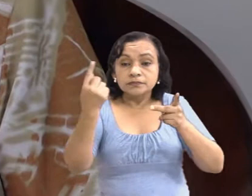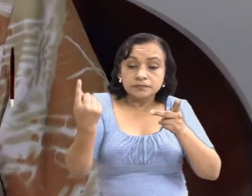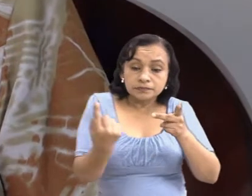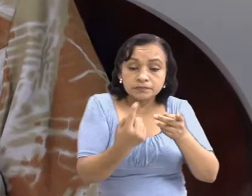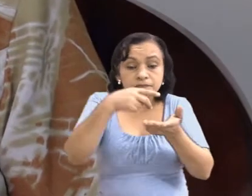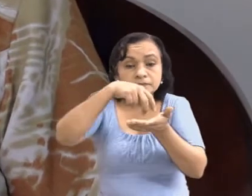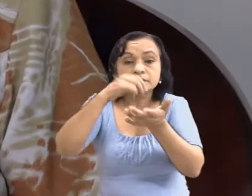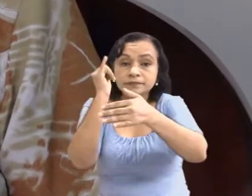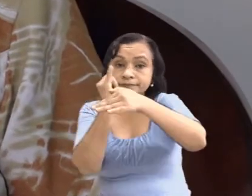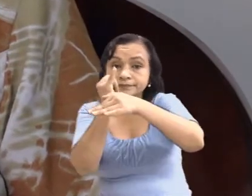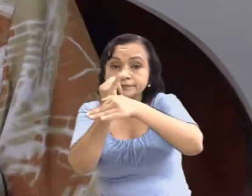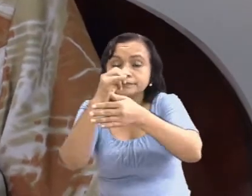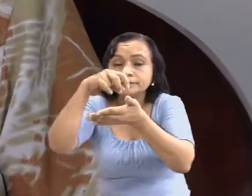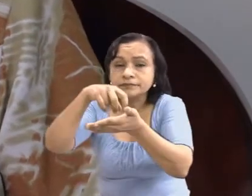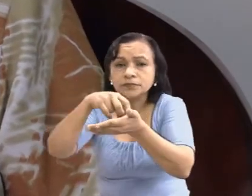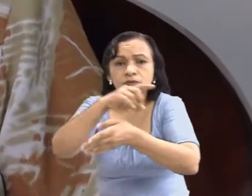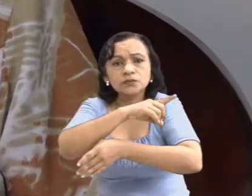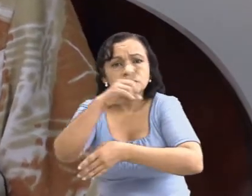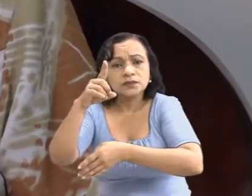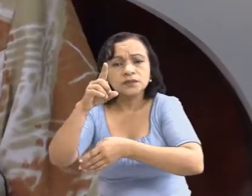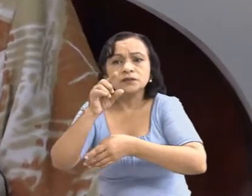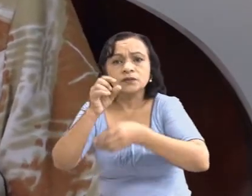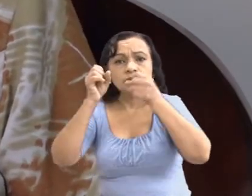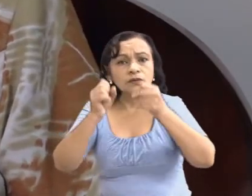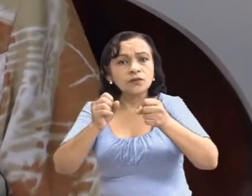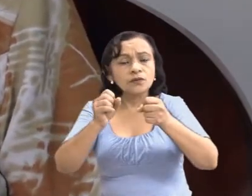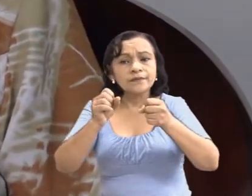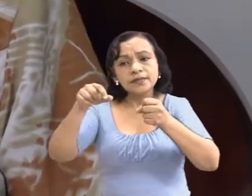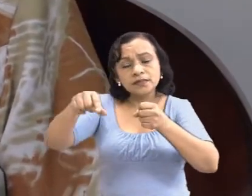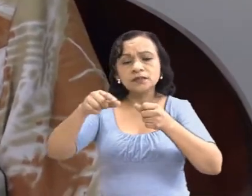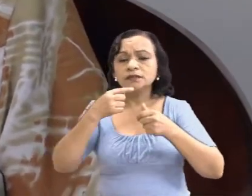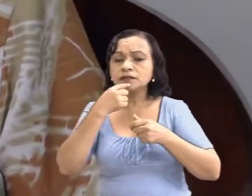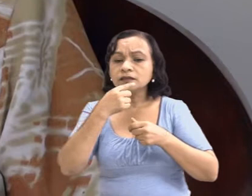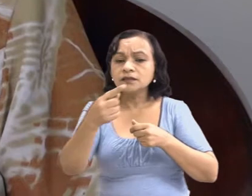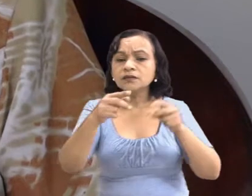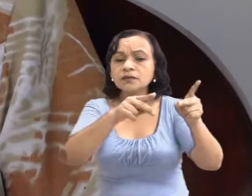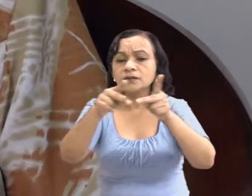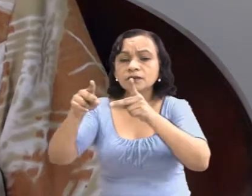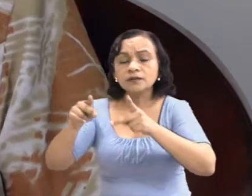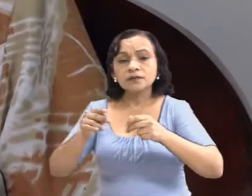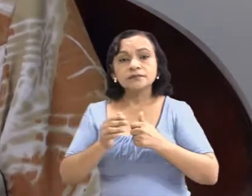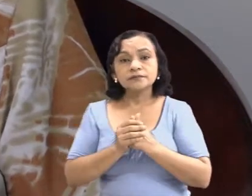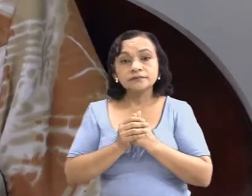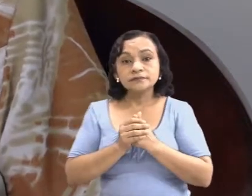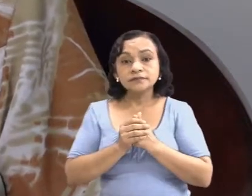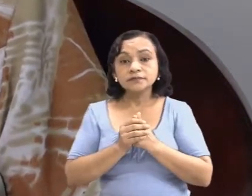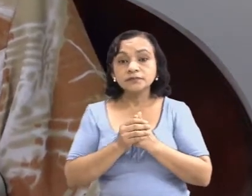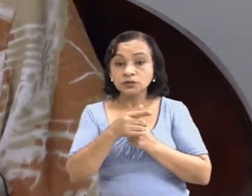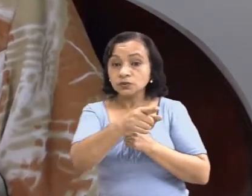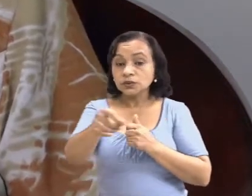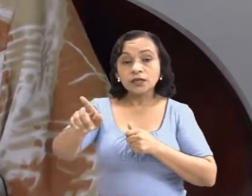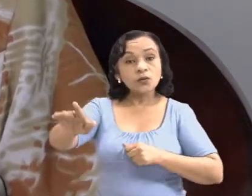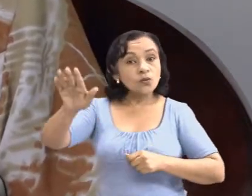pedir clemencia a la iglesia, un día estaba Monseñor ahí en el atrio y les dijo que si hacía